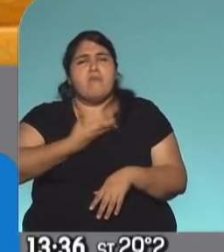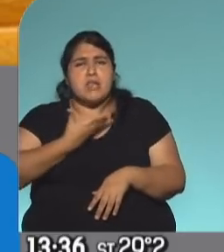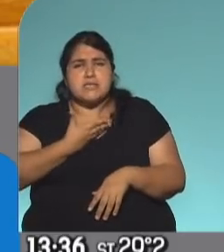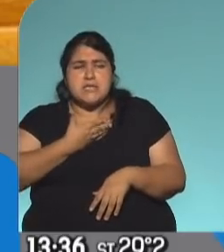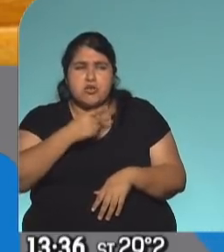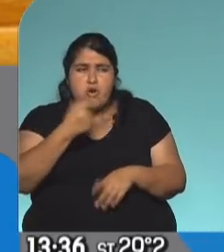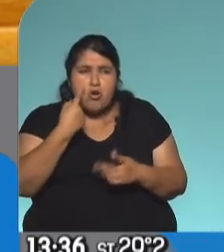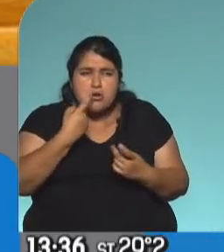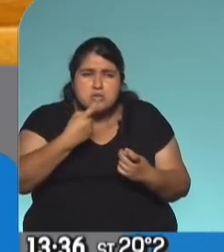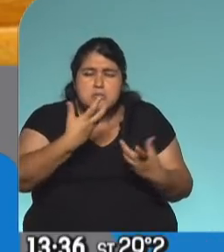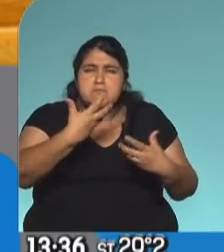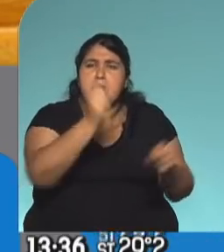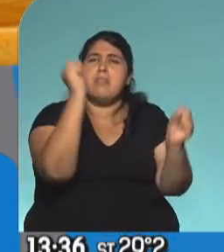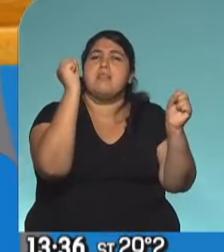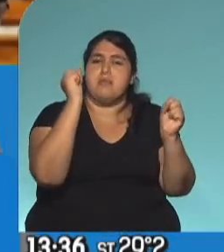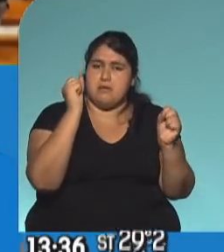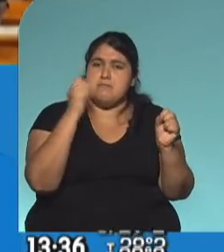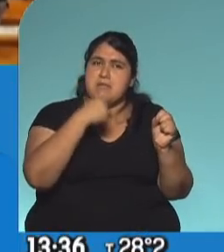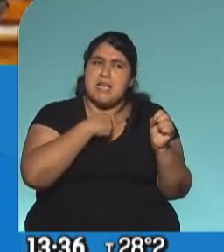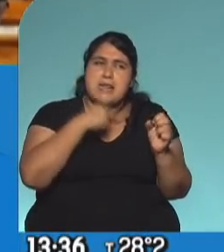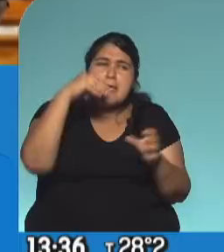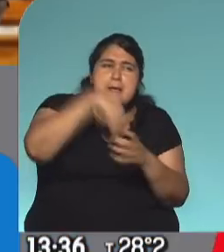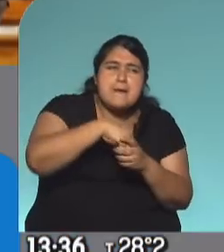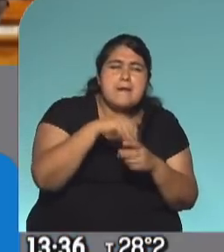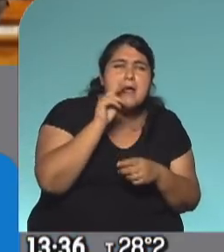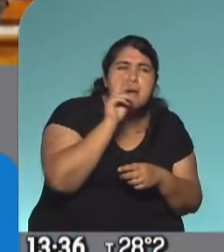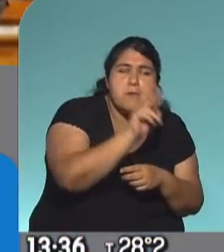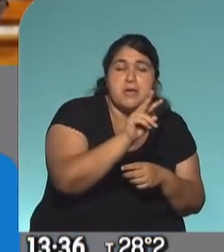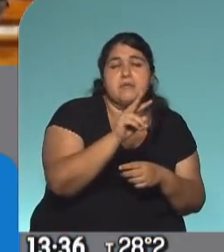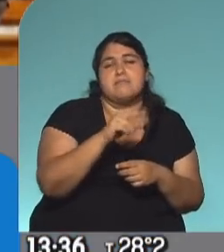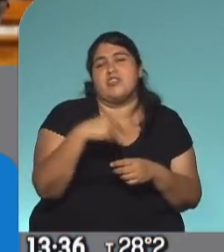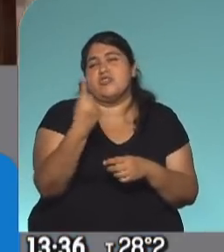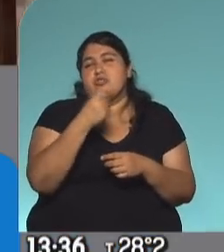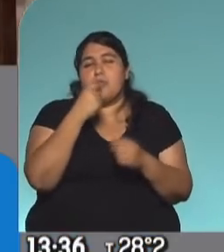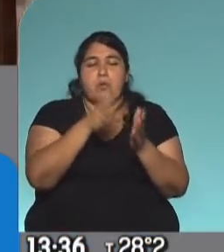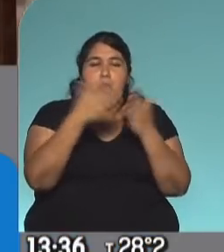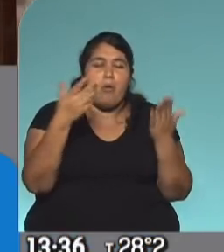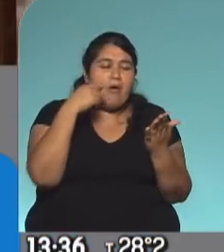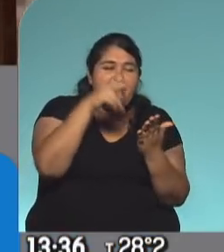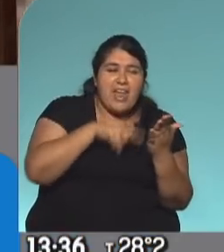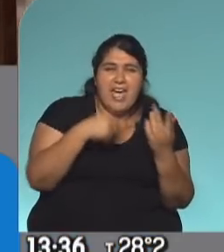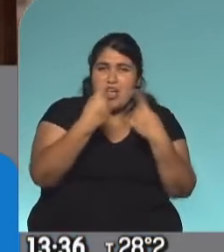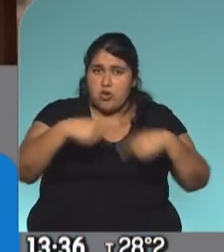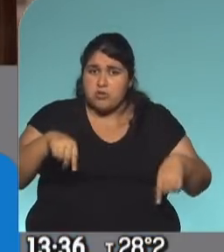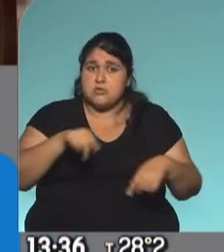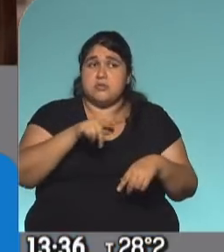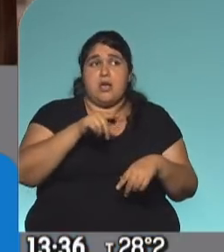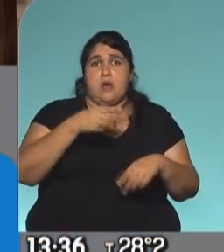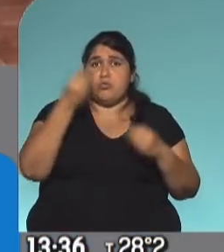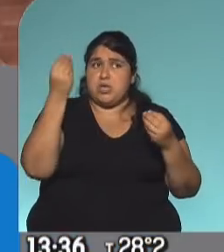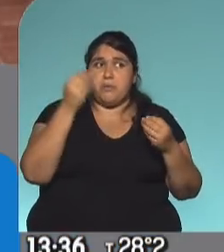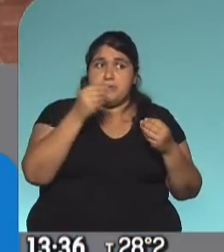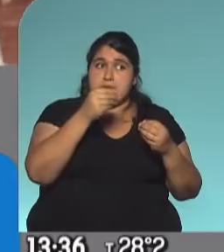bastante involucrarse personalmente. Si uno lee periódicos o grupos, hay muchas personas que le dijeron que no vaya,